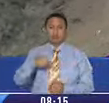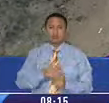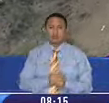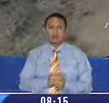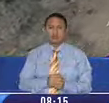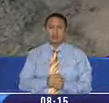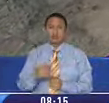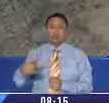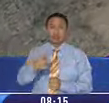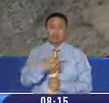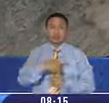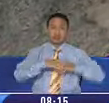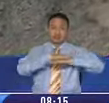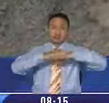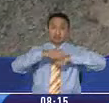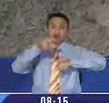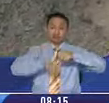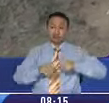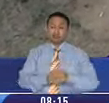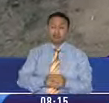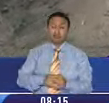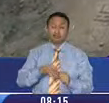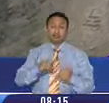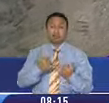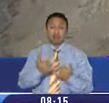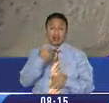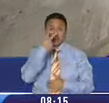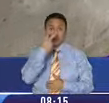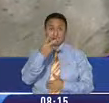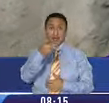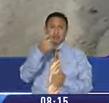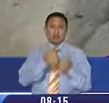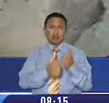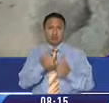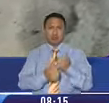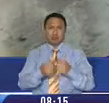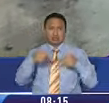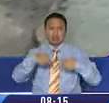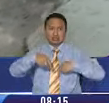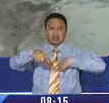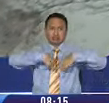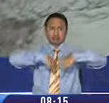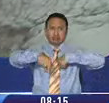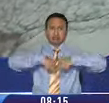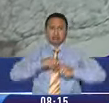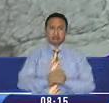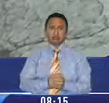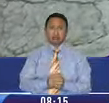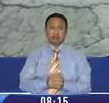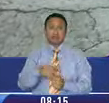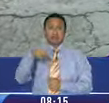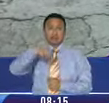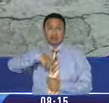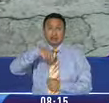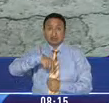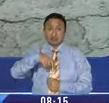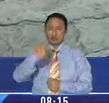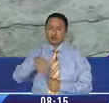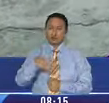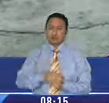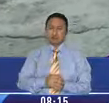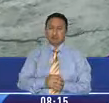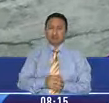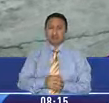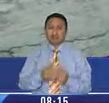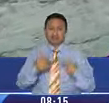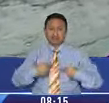se deteriora más el asfalto y vemos en las imágenes también problemas que causan la movilidad. Sobre todo se siguen originando baches.